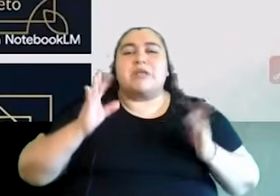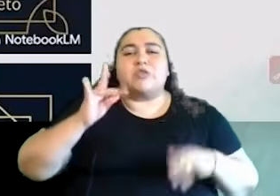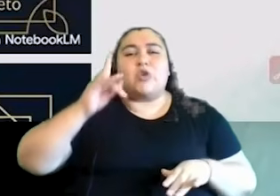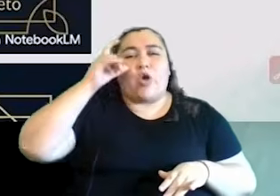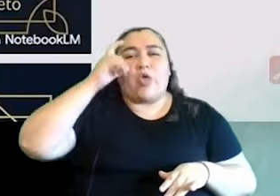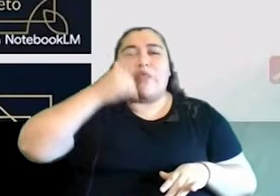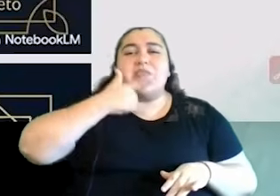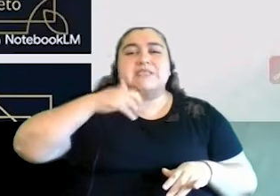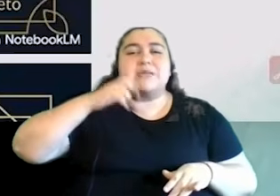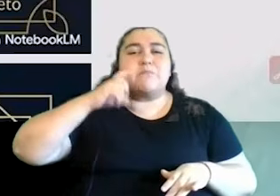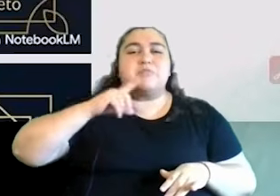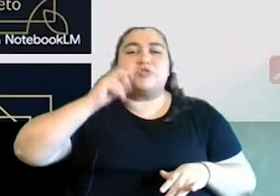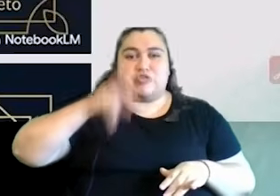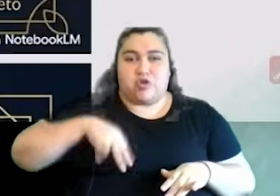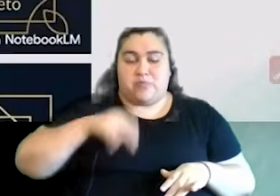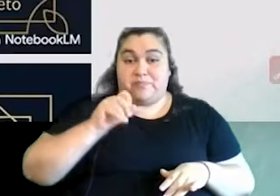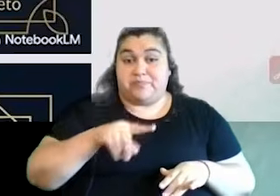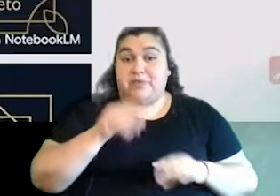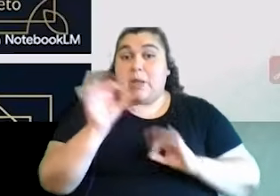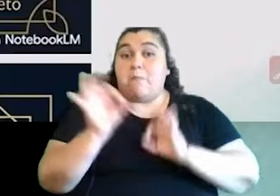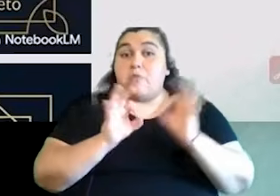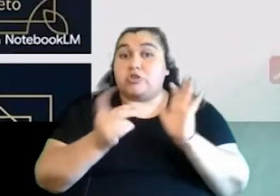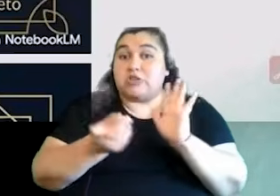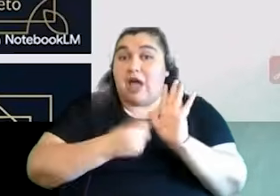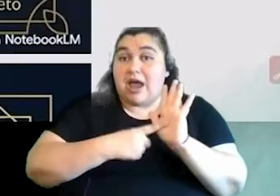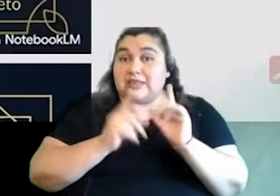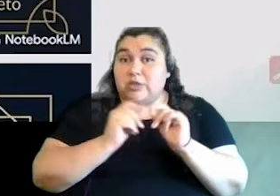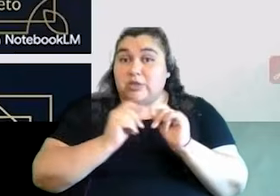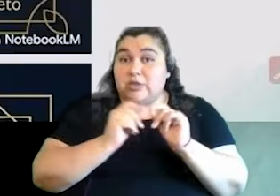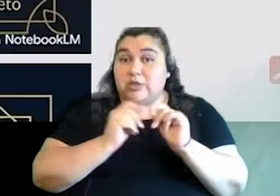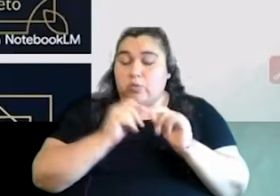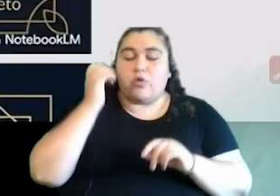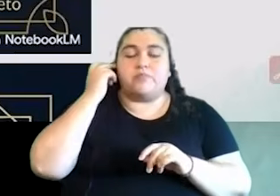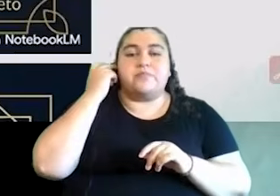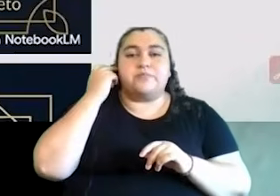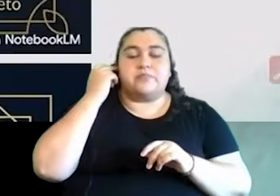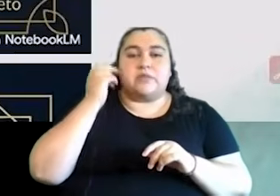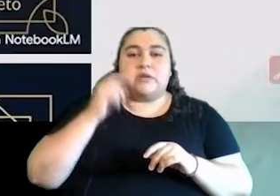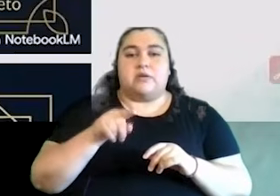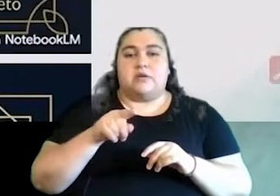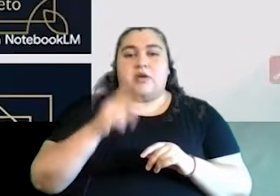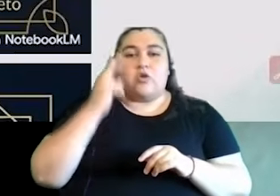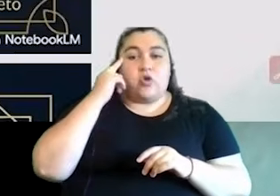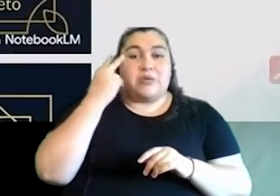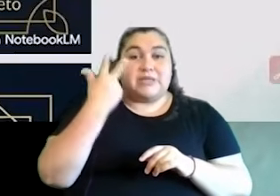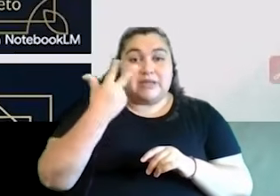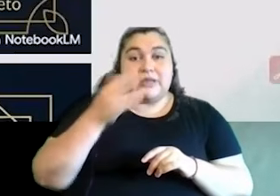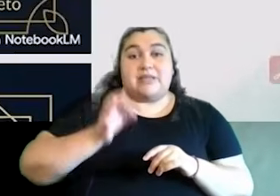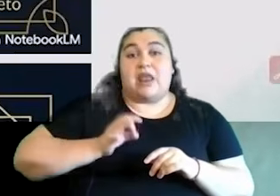puntualmente, en lo que es la liquidación, un artículo del anexo del decreto 93 del 2026